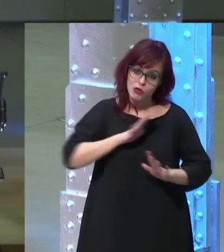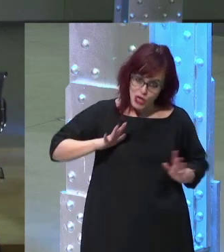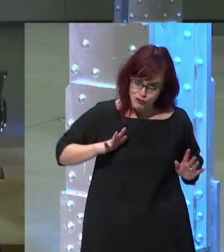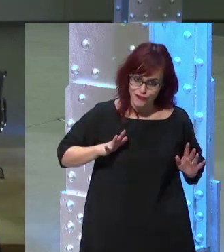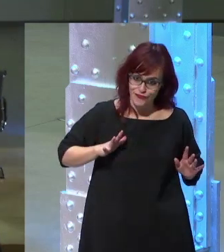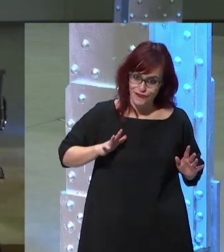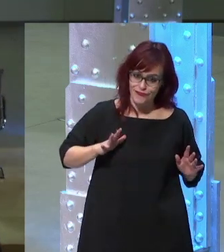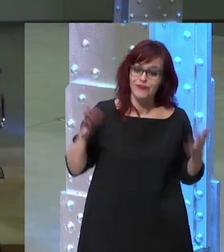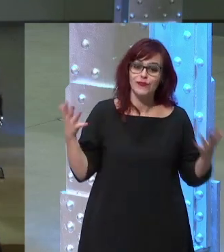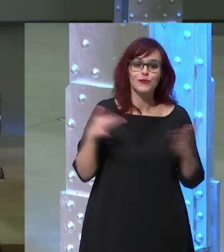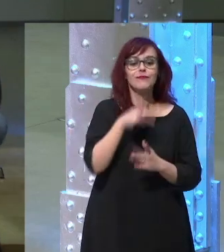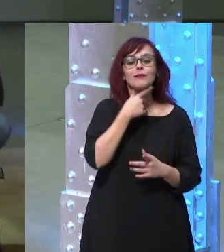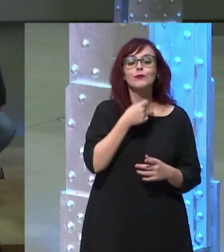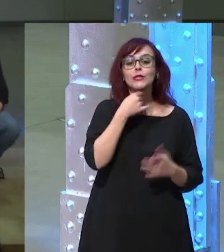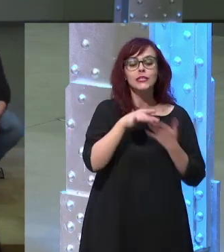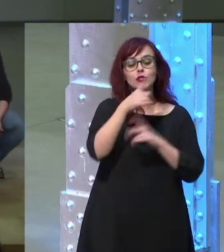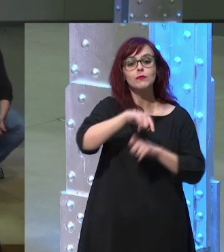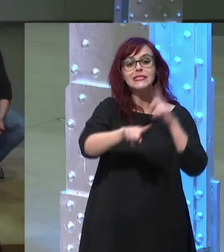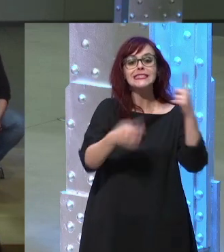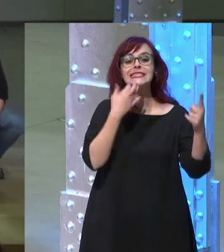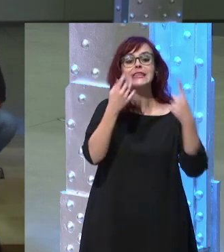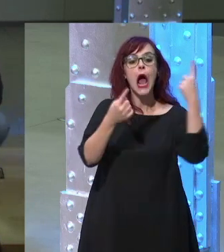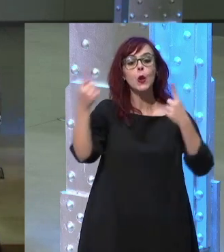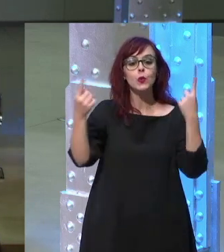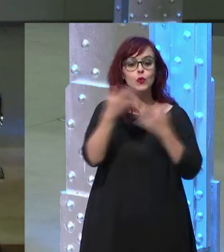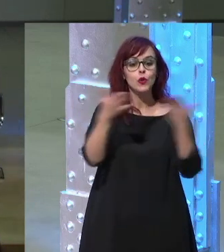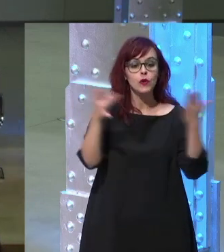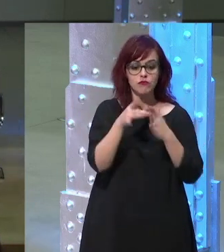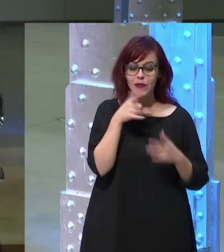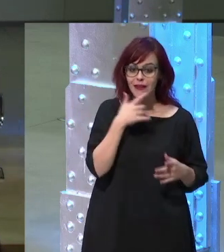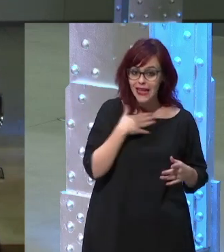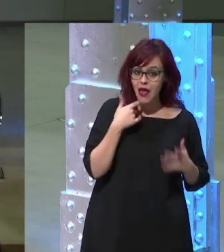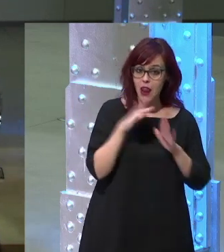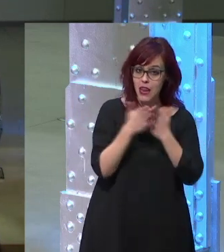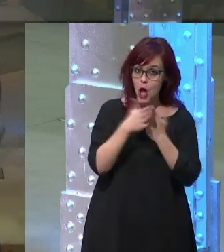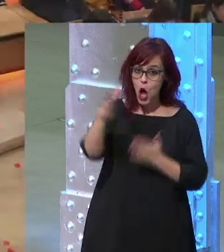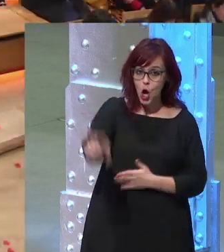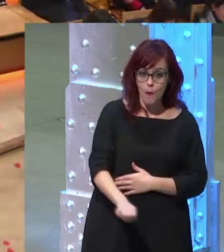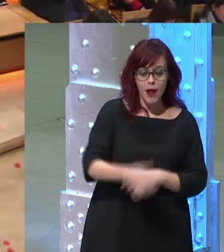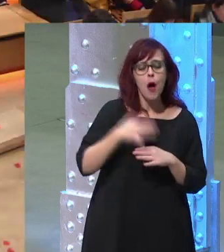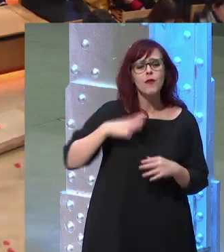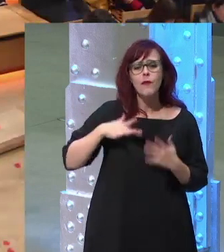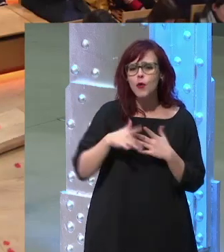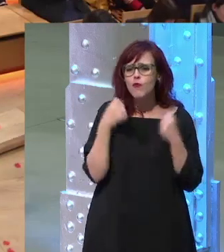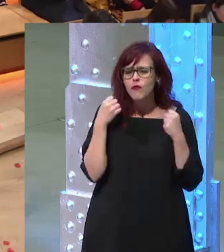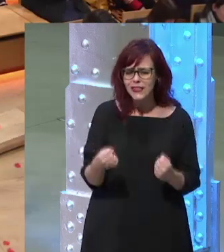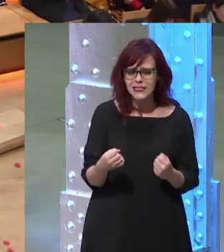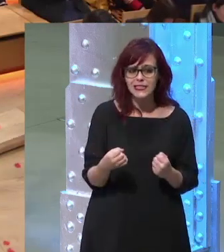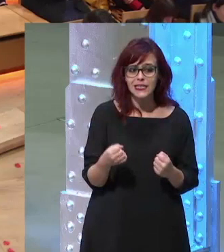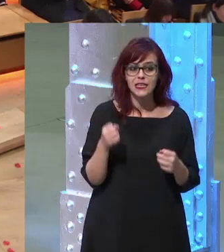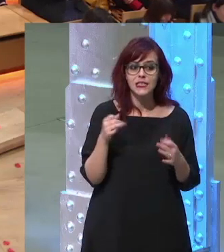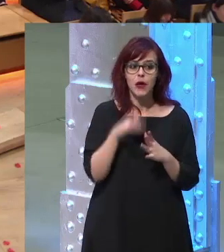Pero entonces me gustaría que si alguien tiene a bien comprar ese libro, busque muy fuerte